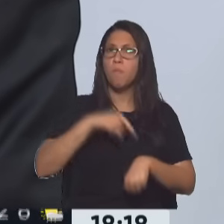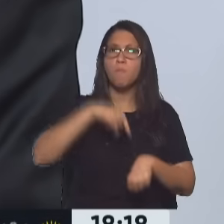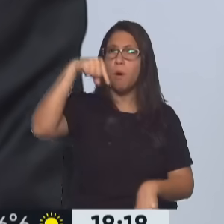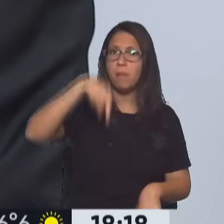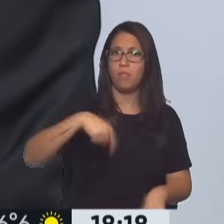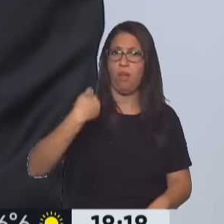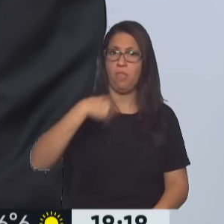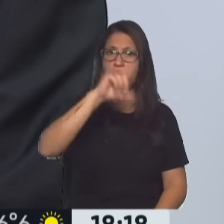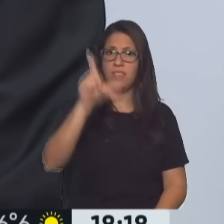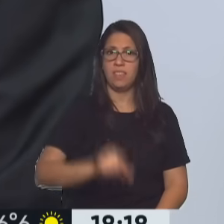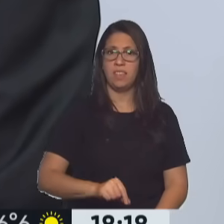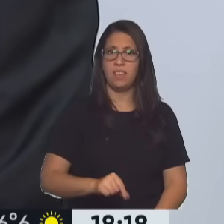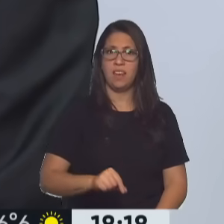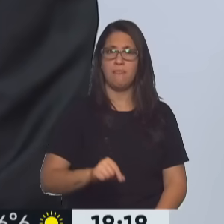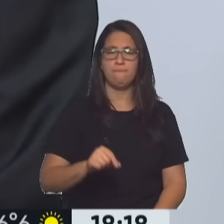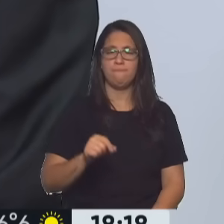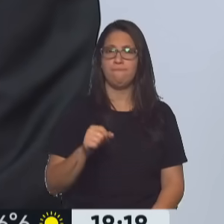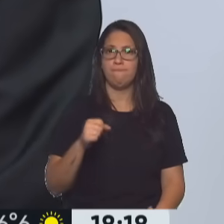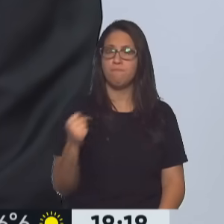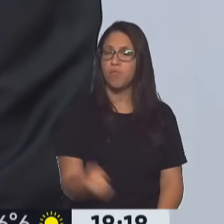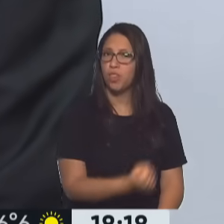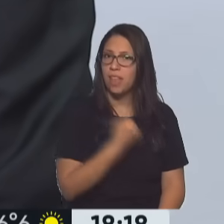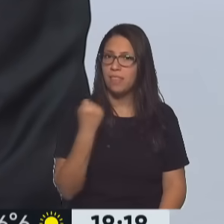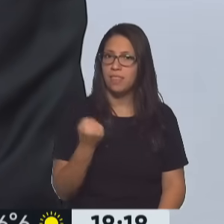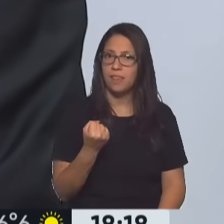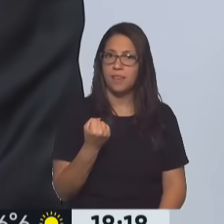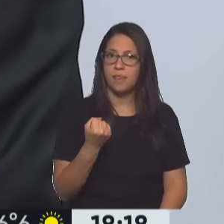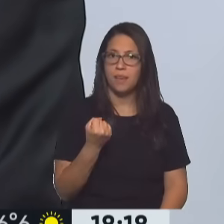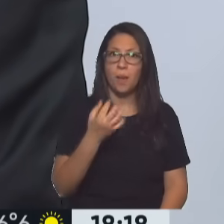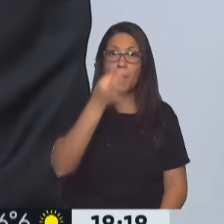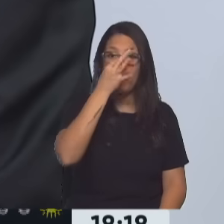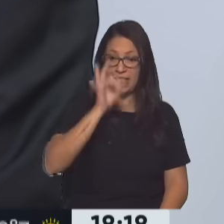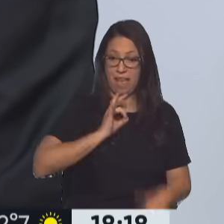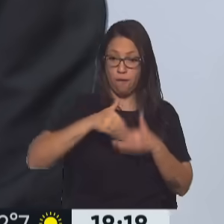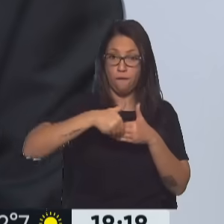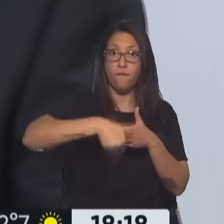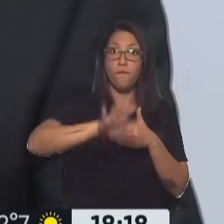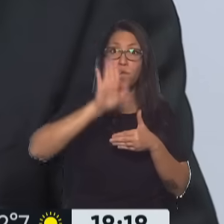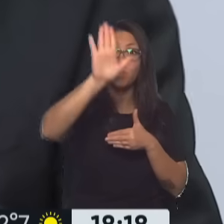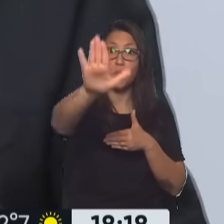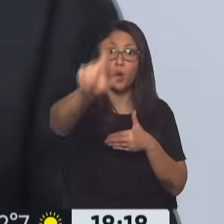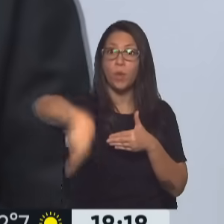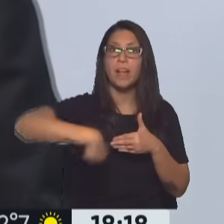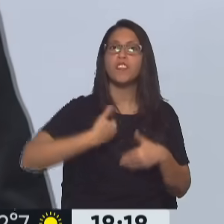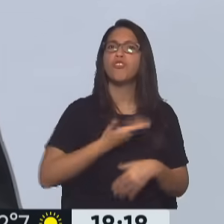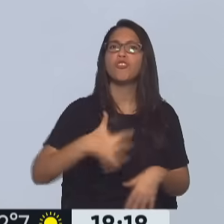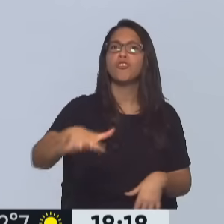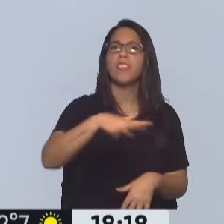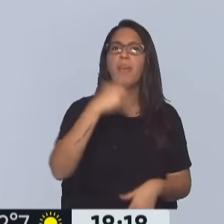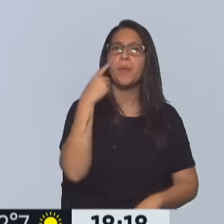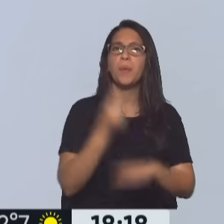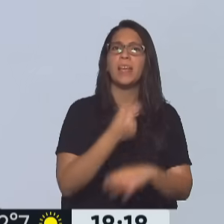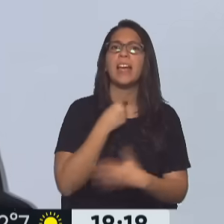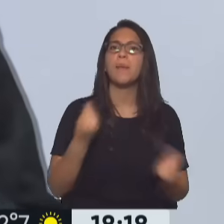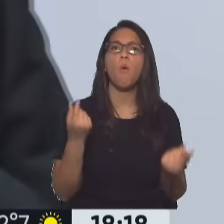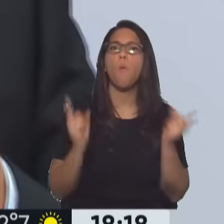de la Argentina decisivo. Define los próximos 20 años. ¿En qué sociedad queremos vivir?